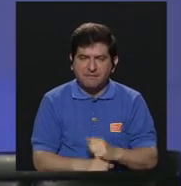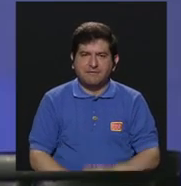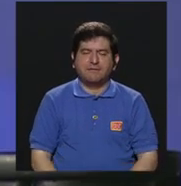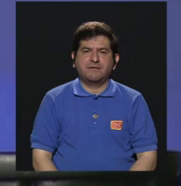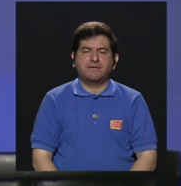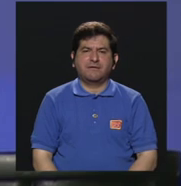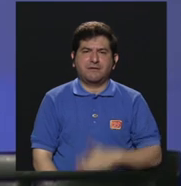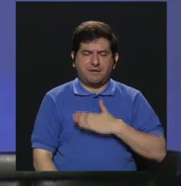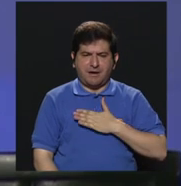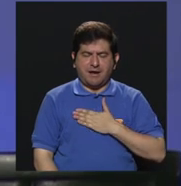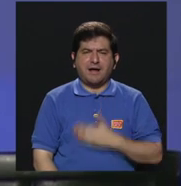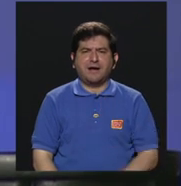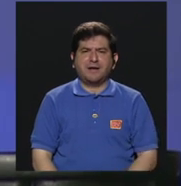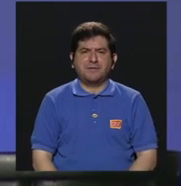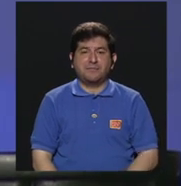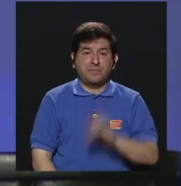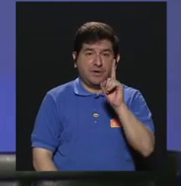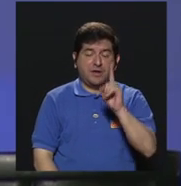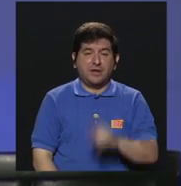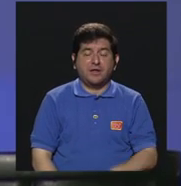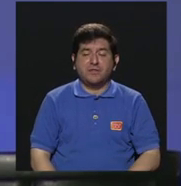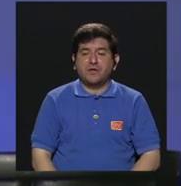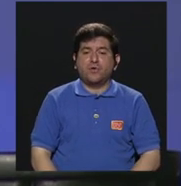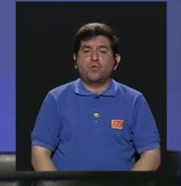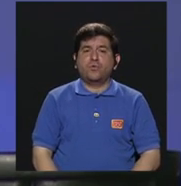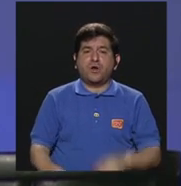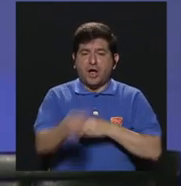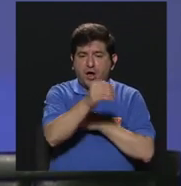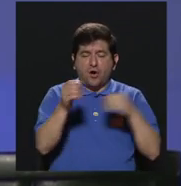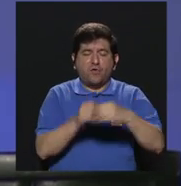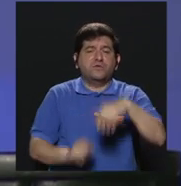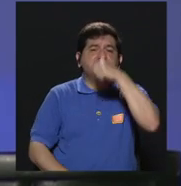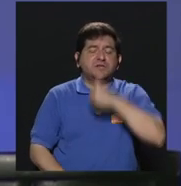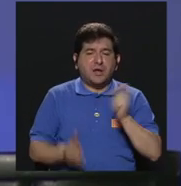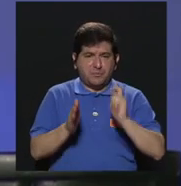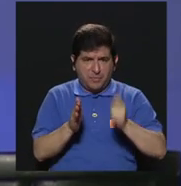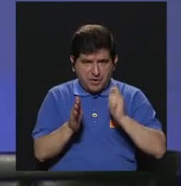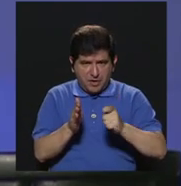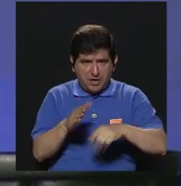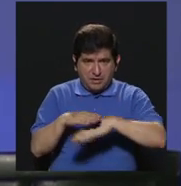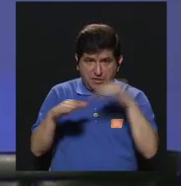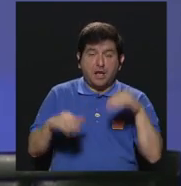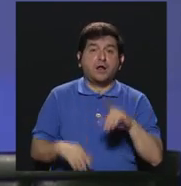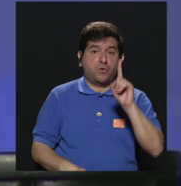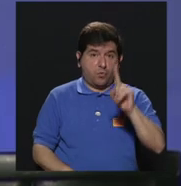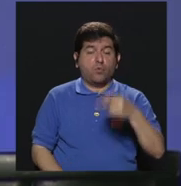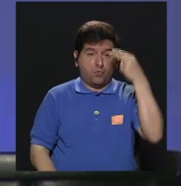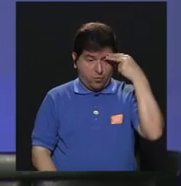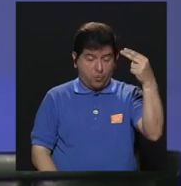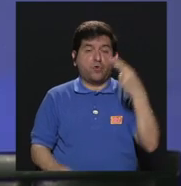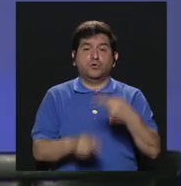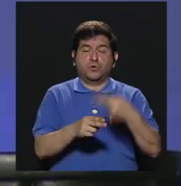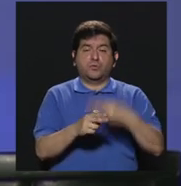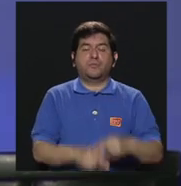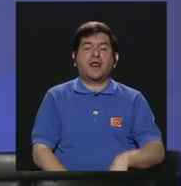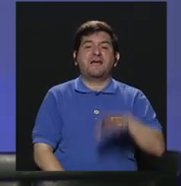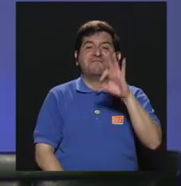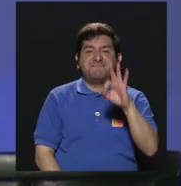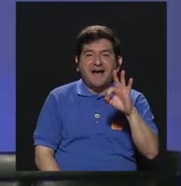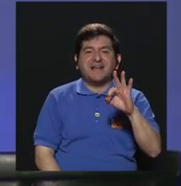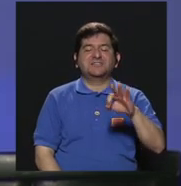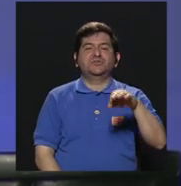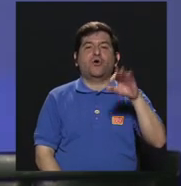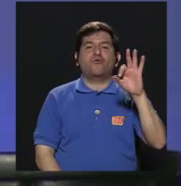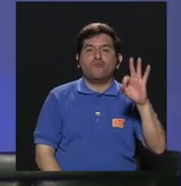Me sustrajo de un bufete privado, por cierto, un prestigioso bufete que se llamaba Facio, Fournier